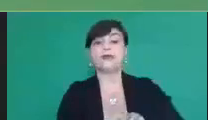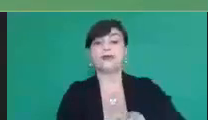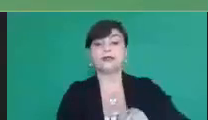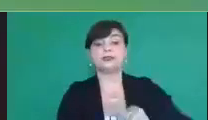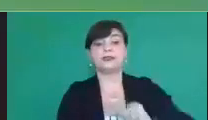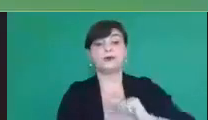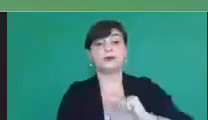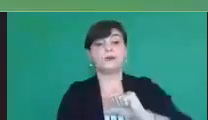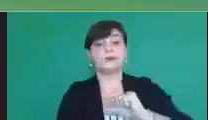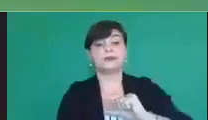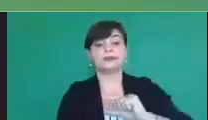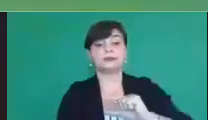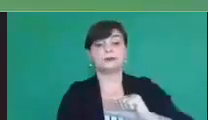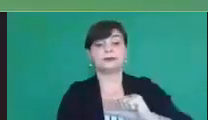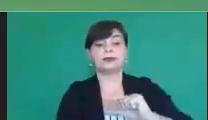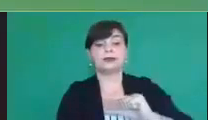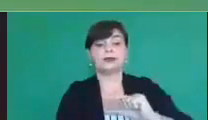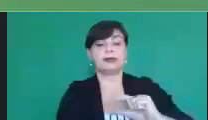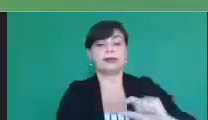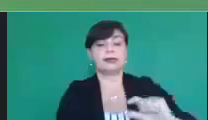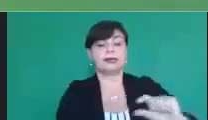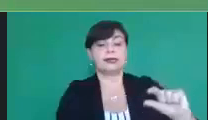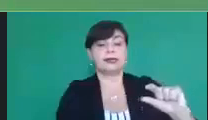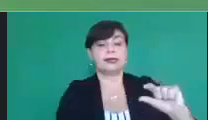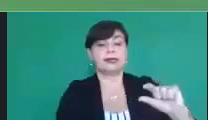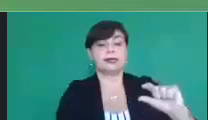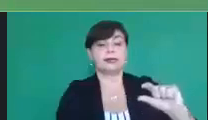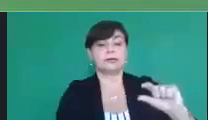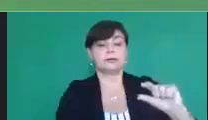cumple son básicamente